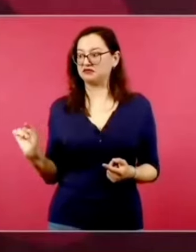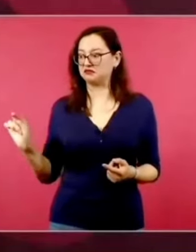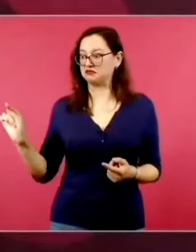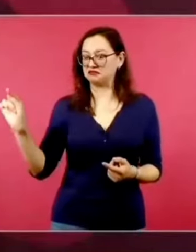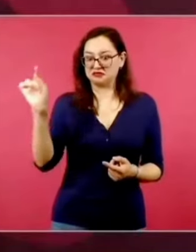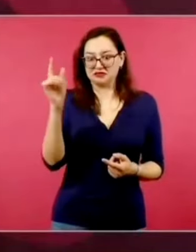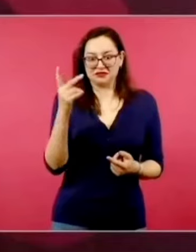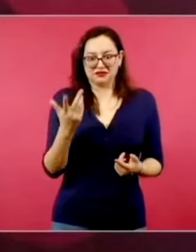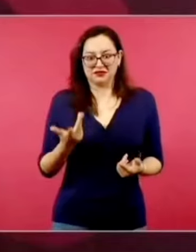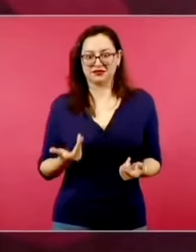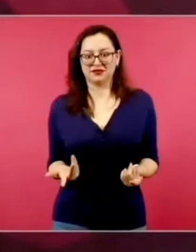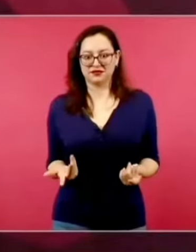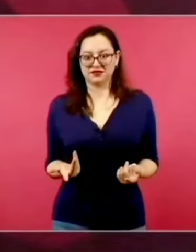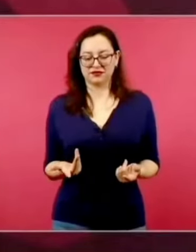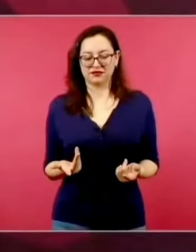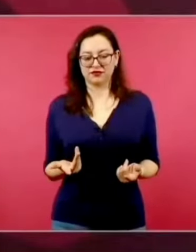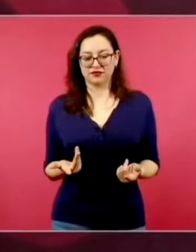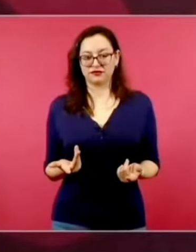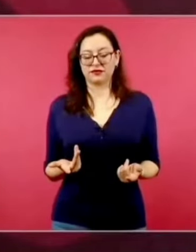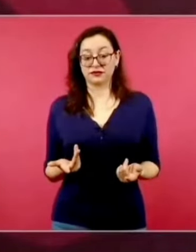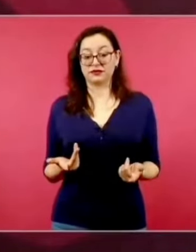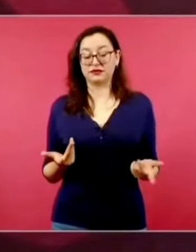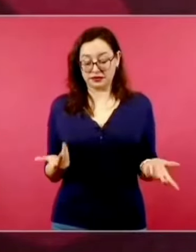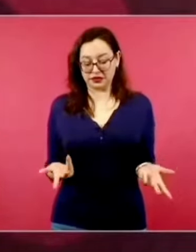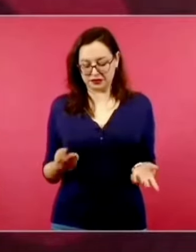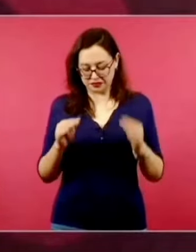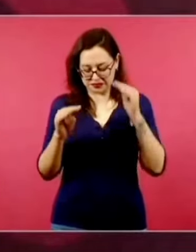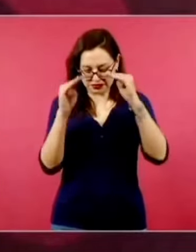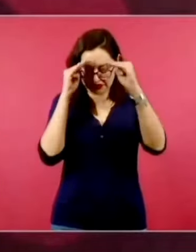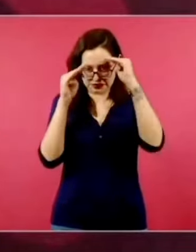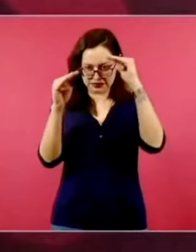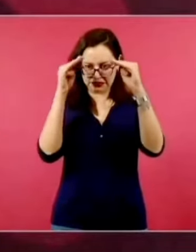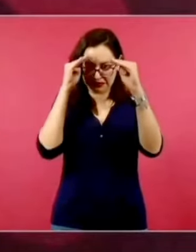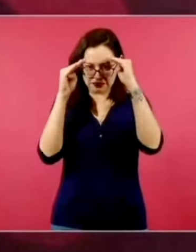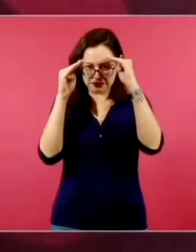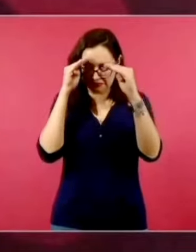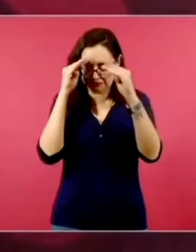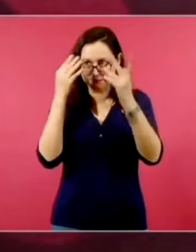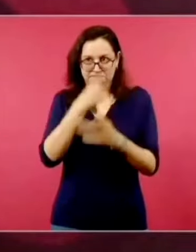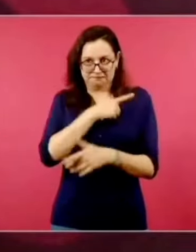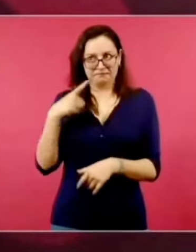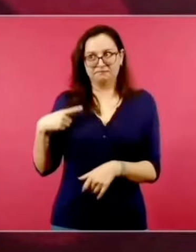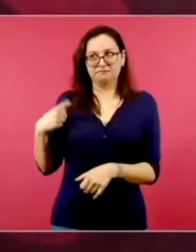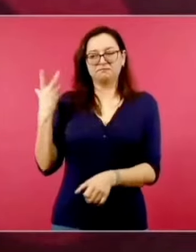Entonces se está haciendo un plan de rehabilitación